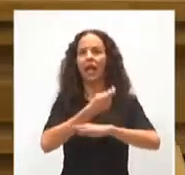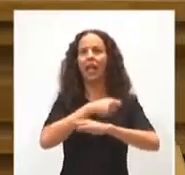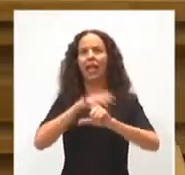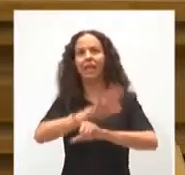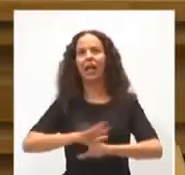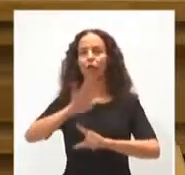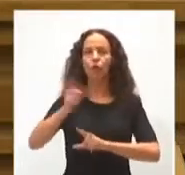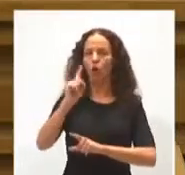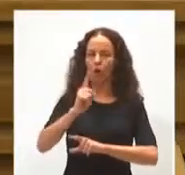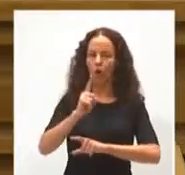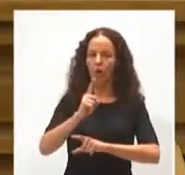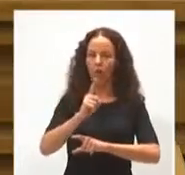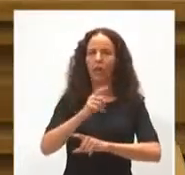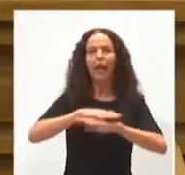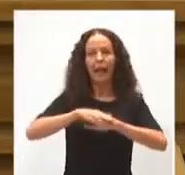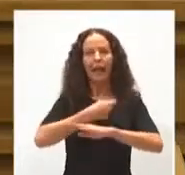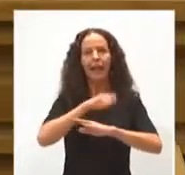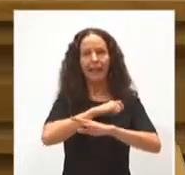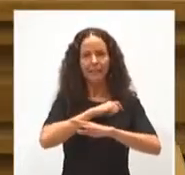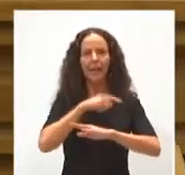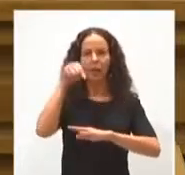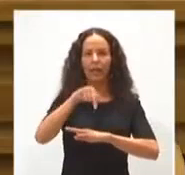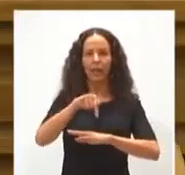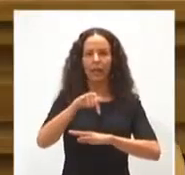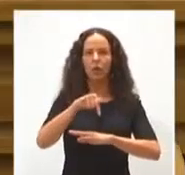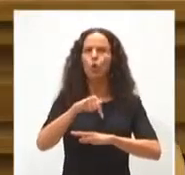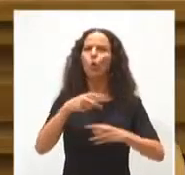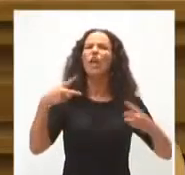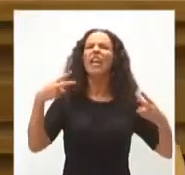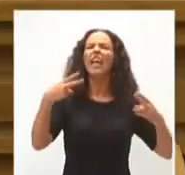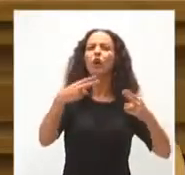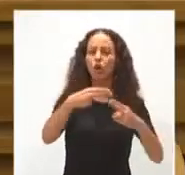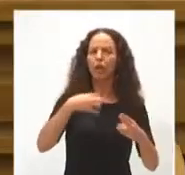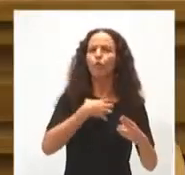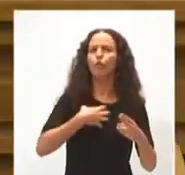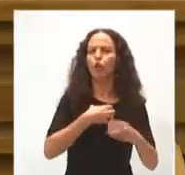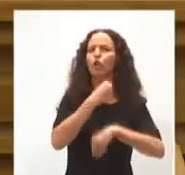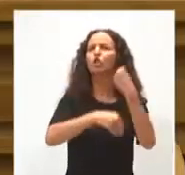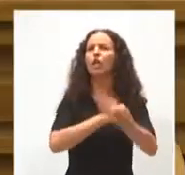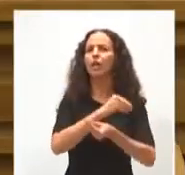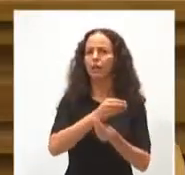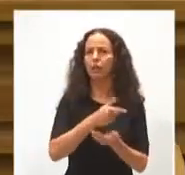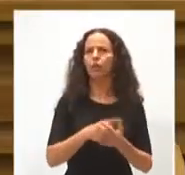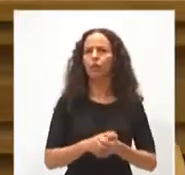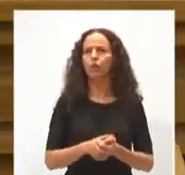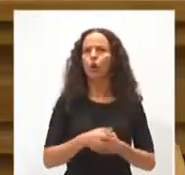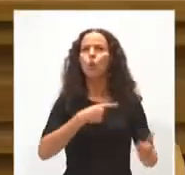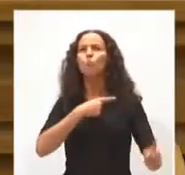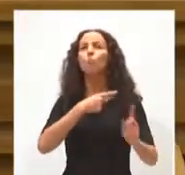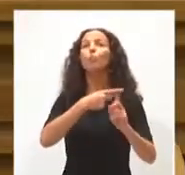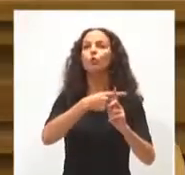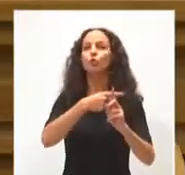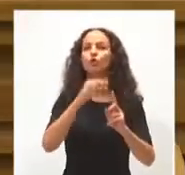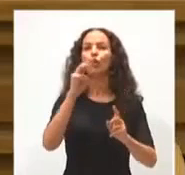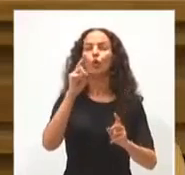mantener y aquí se hizo un recorte especial a los funcionarios un recorte plus que tenía nombre y apellidos